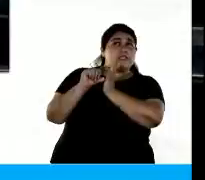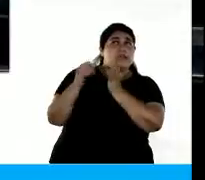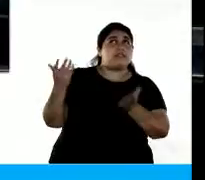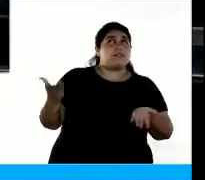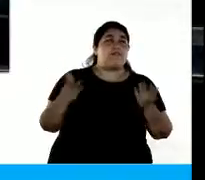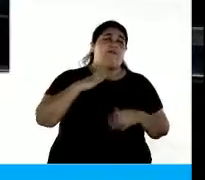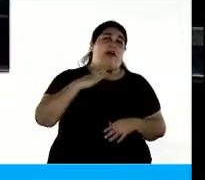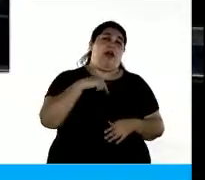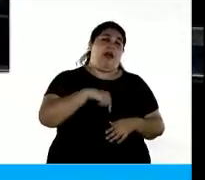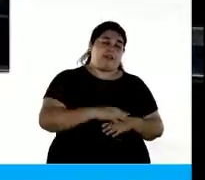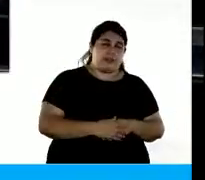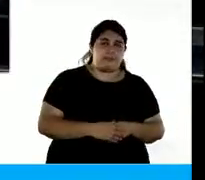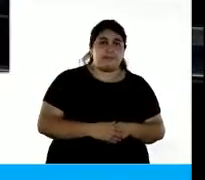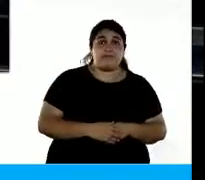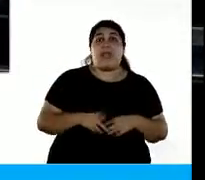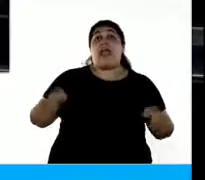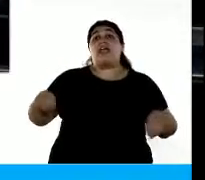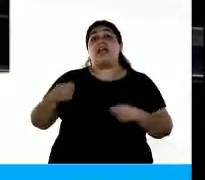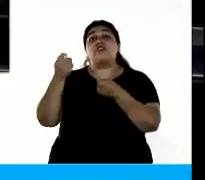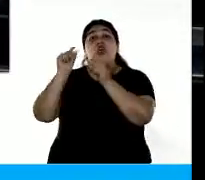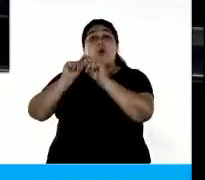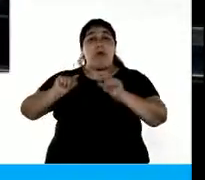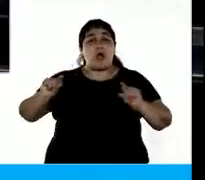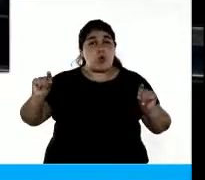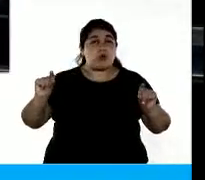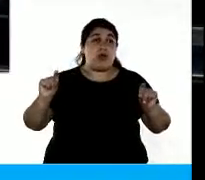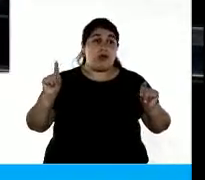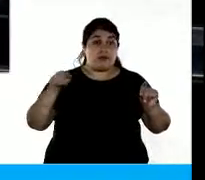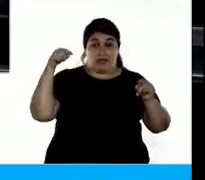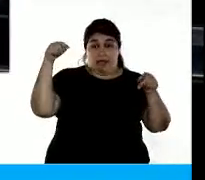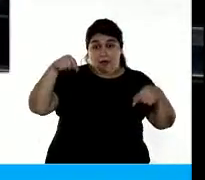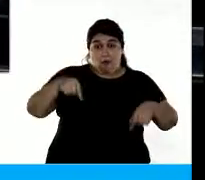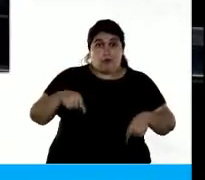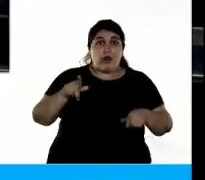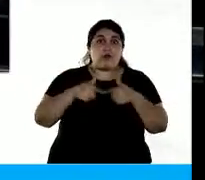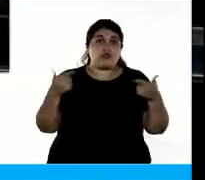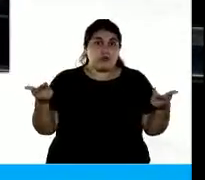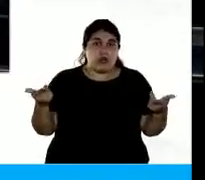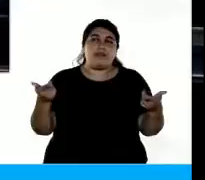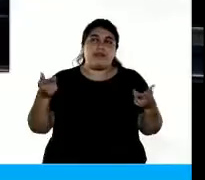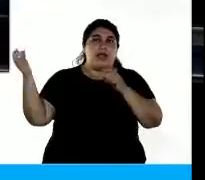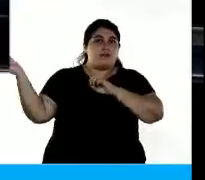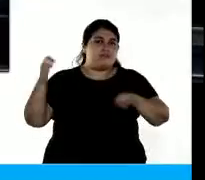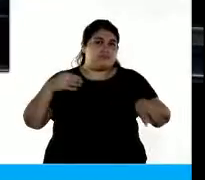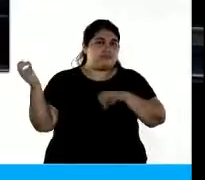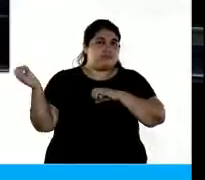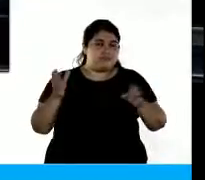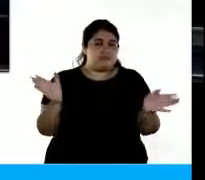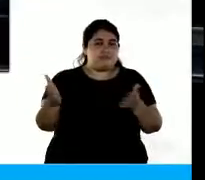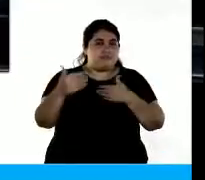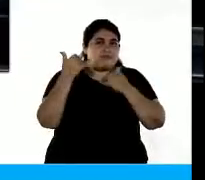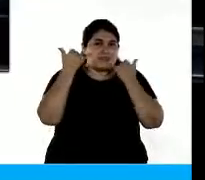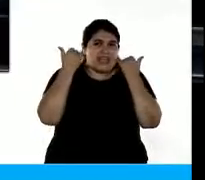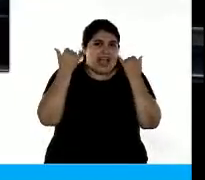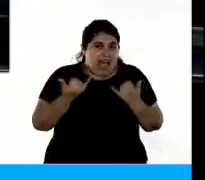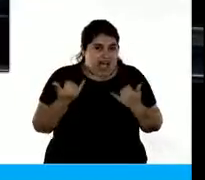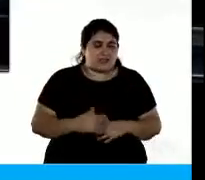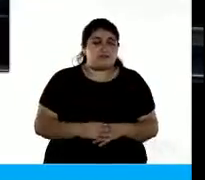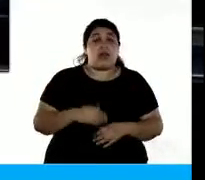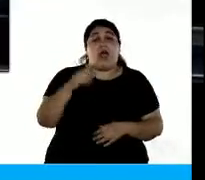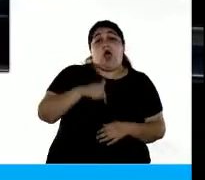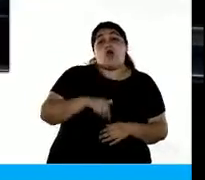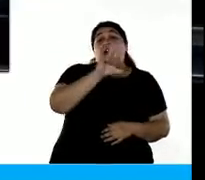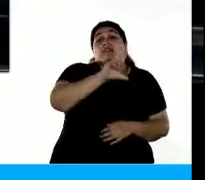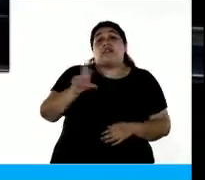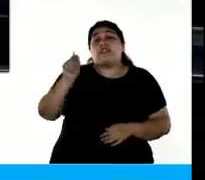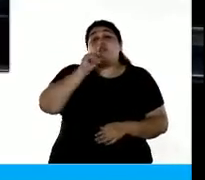falta de gestión de las vacunas porque la verdad es que ahora por suerte están llegando pero hoy tenemos 300.000 vacunados